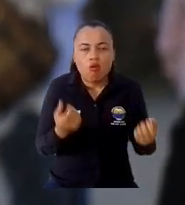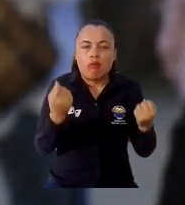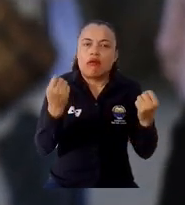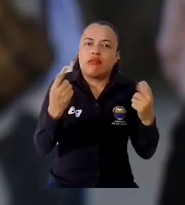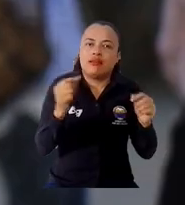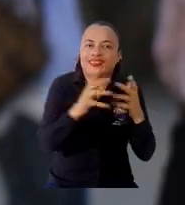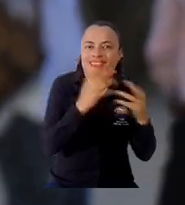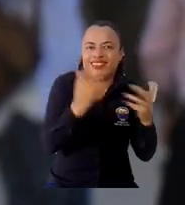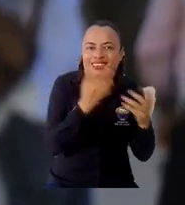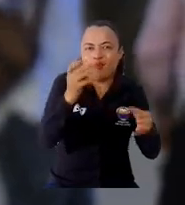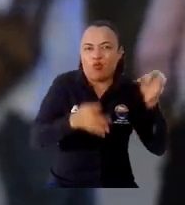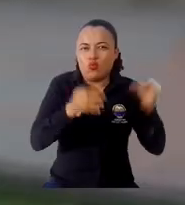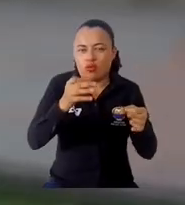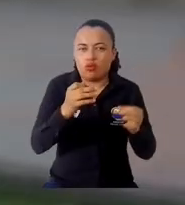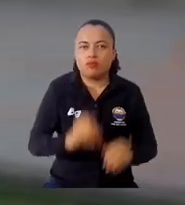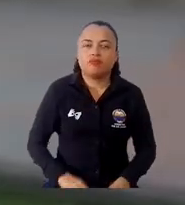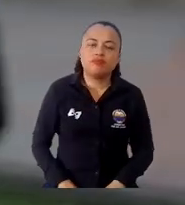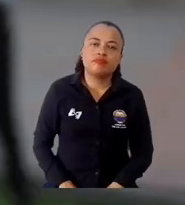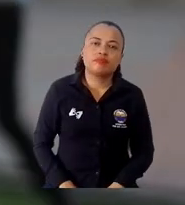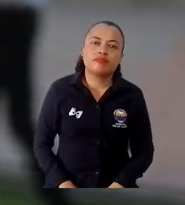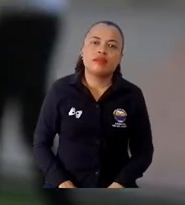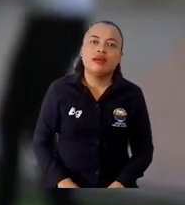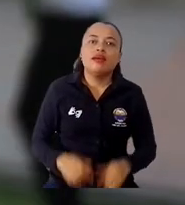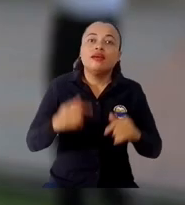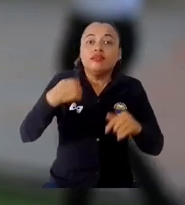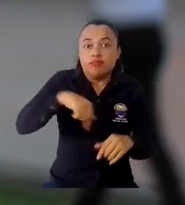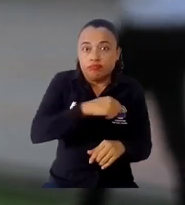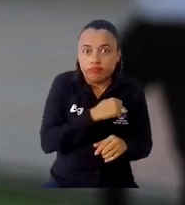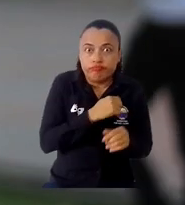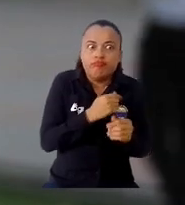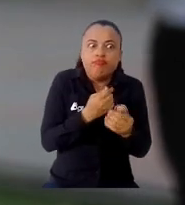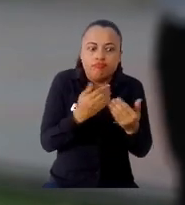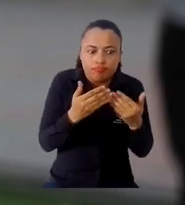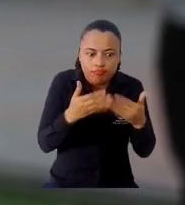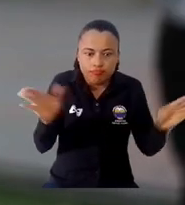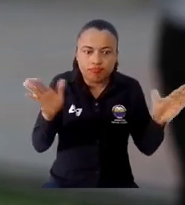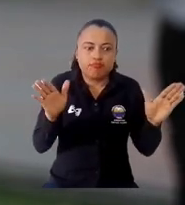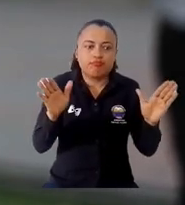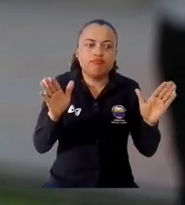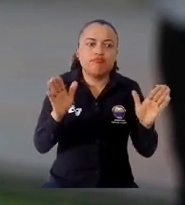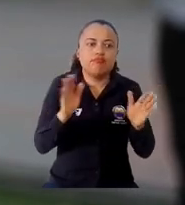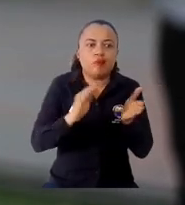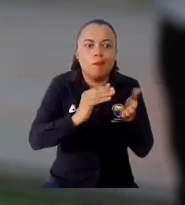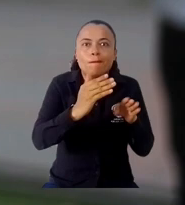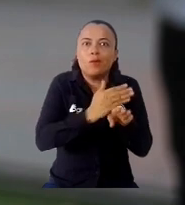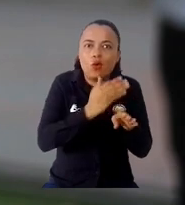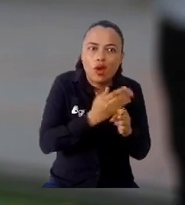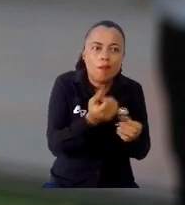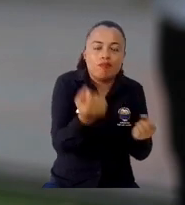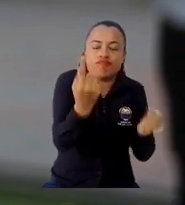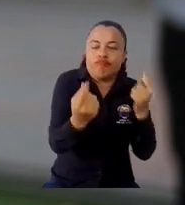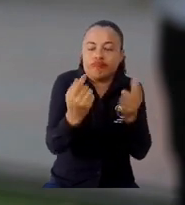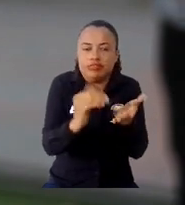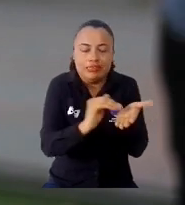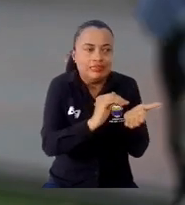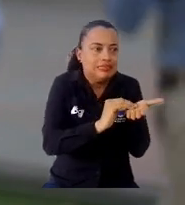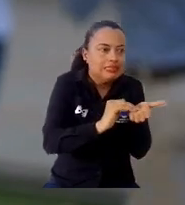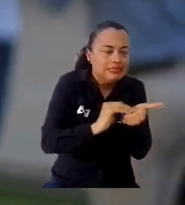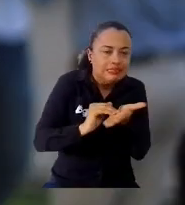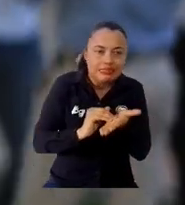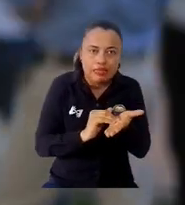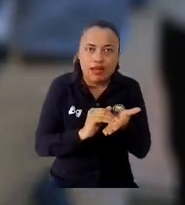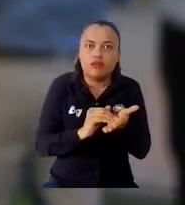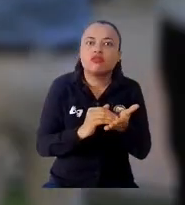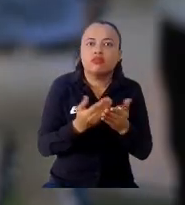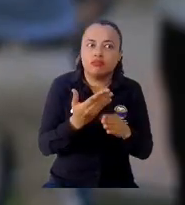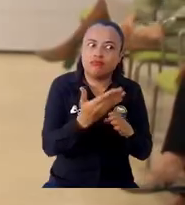en el sistema jurídico colombiano. Esto me faculta a atender problemas bastante urgentes que tiene toda la sociedad colombiana antes de